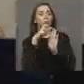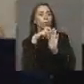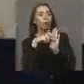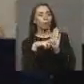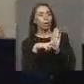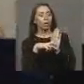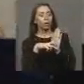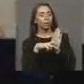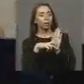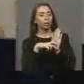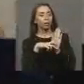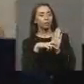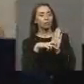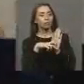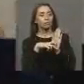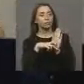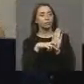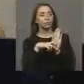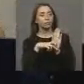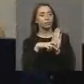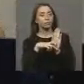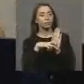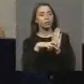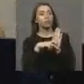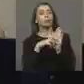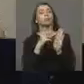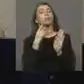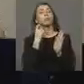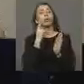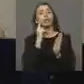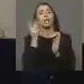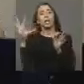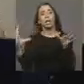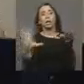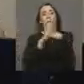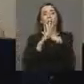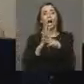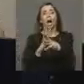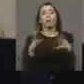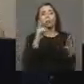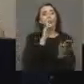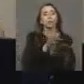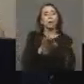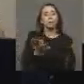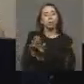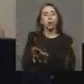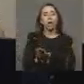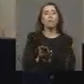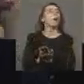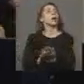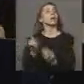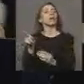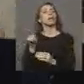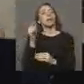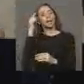encuentra asidero en la vasta evidencia sobre el fracaso de la aplicación de principios